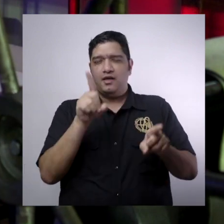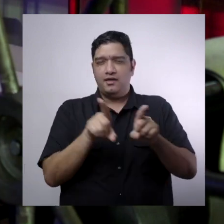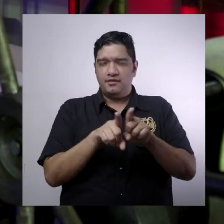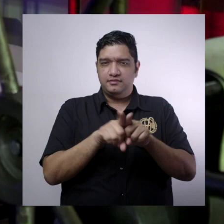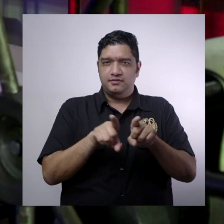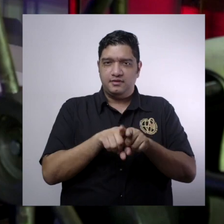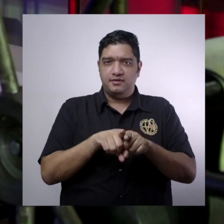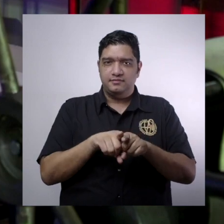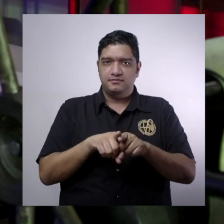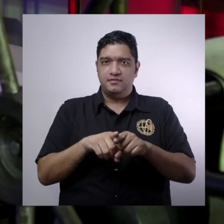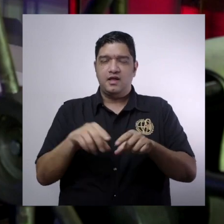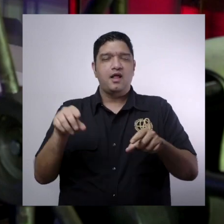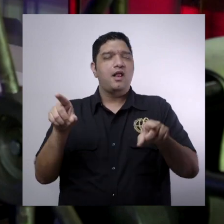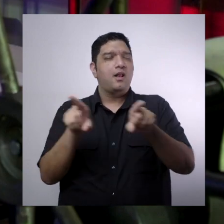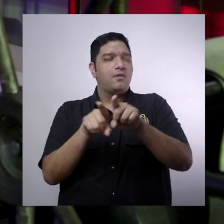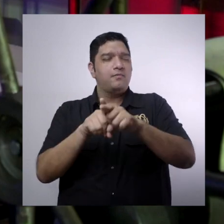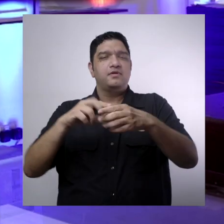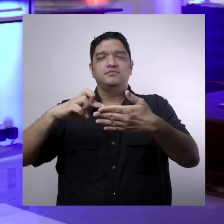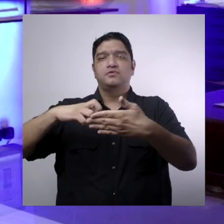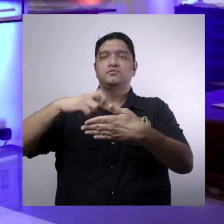en los mismos proyectos